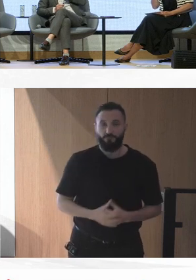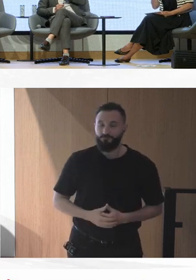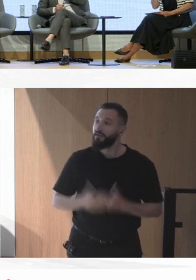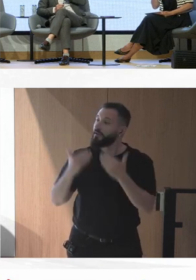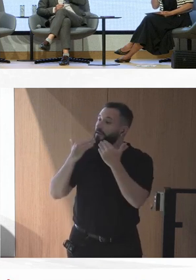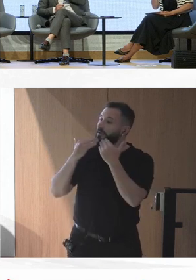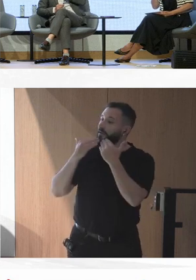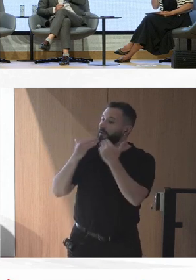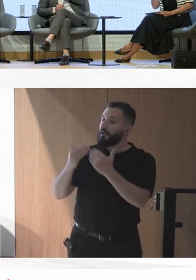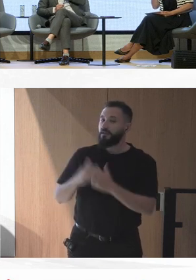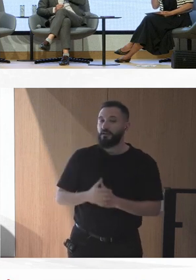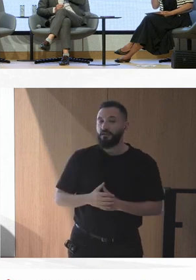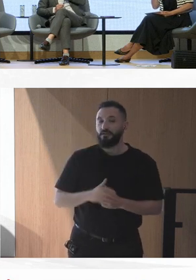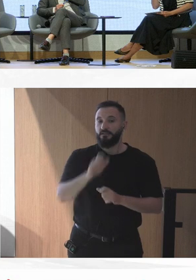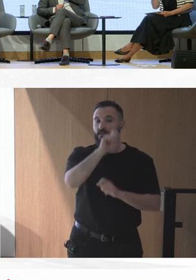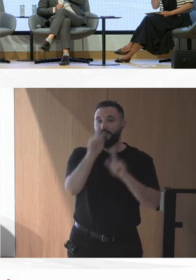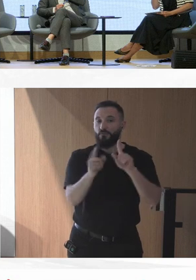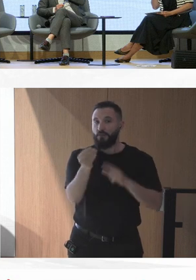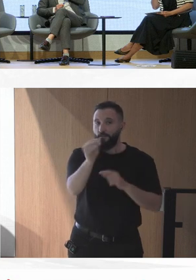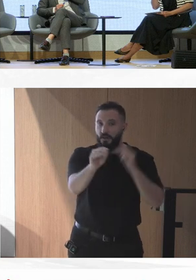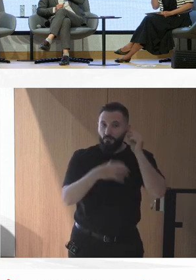Gracias. ¿Podemos aceptar una pregunta más?